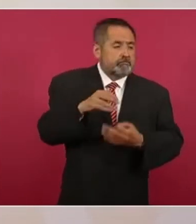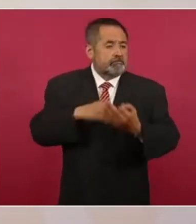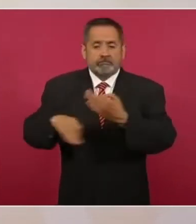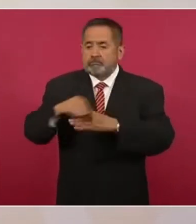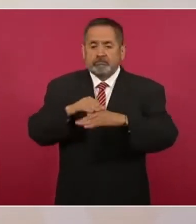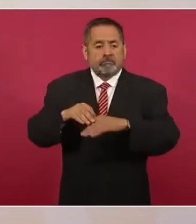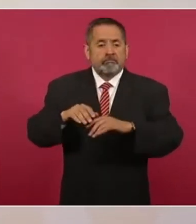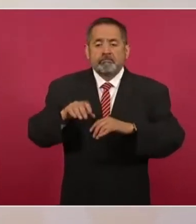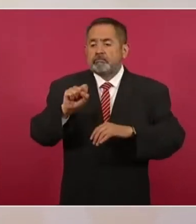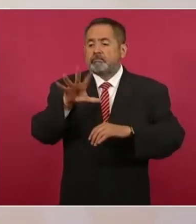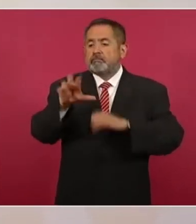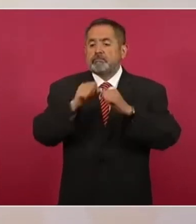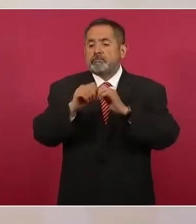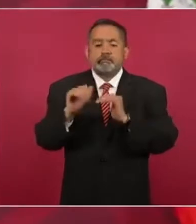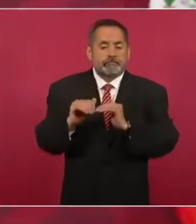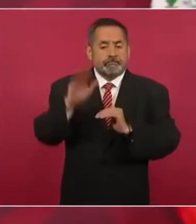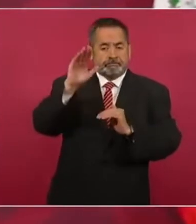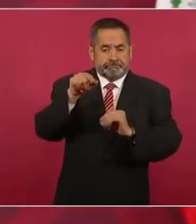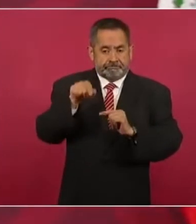de 65 años